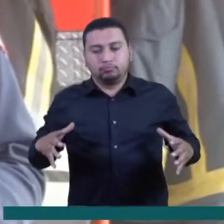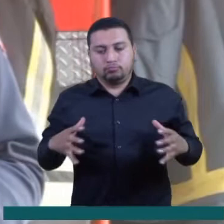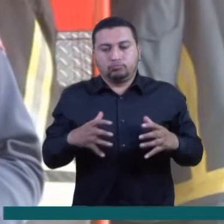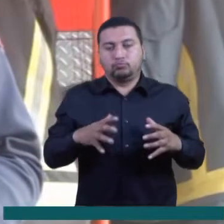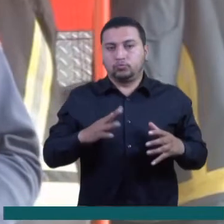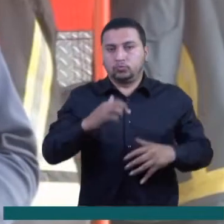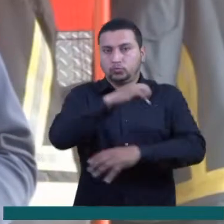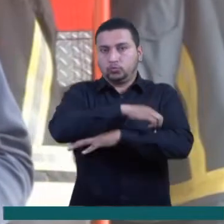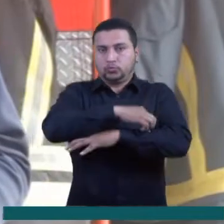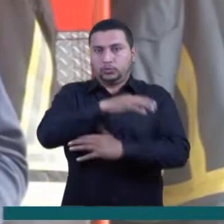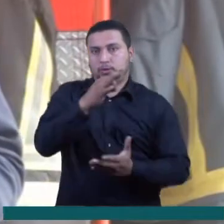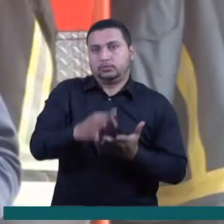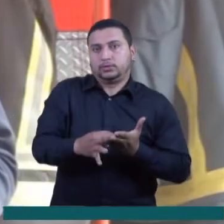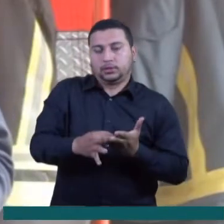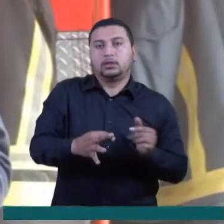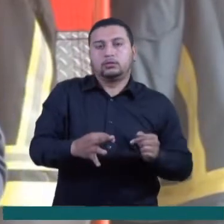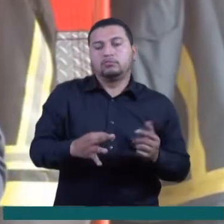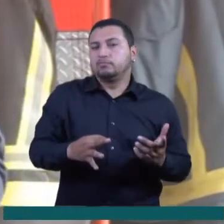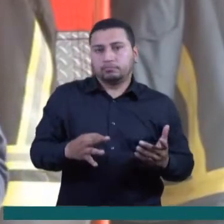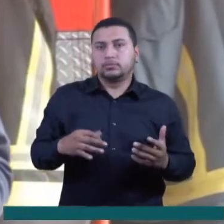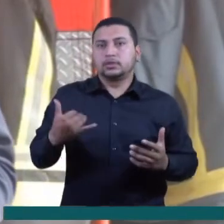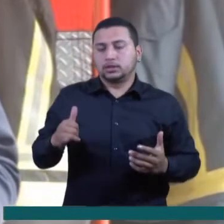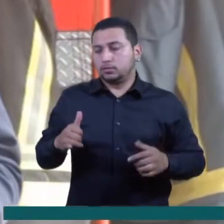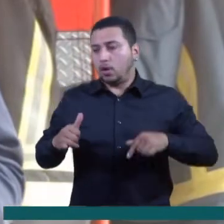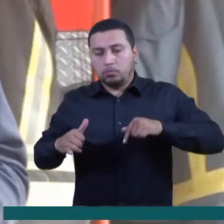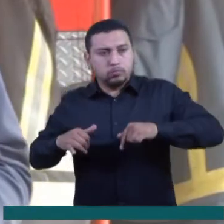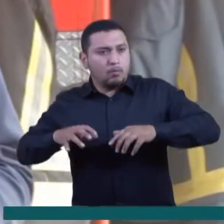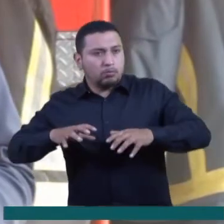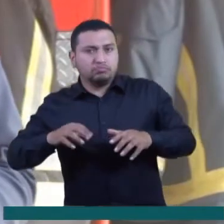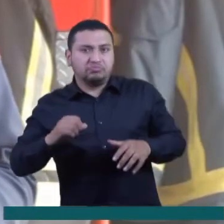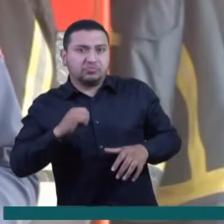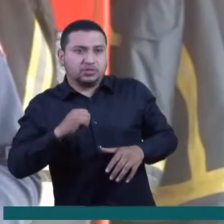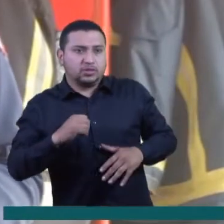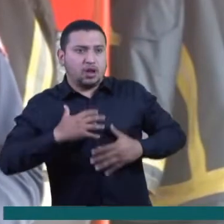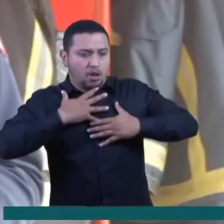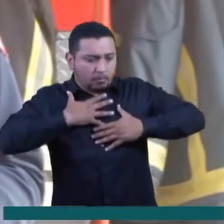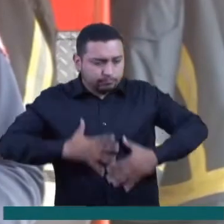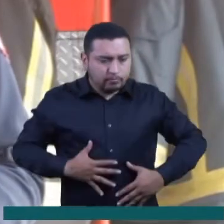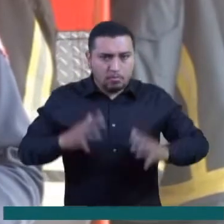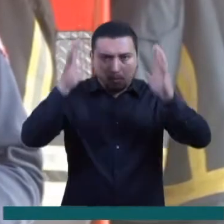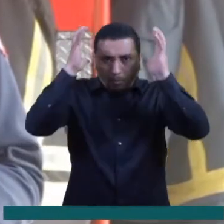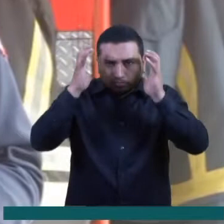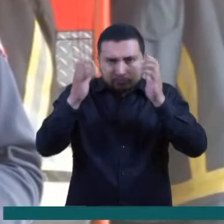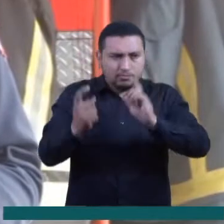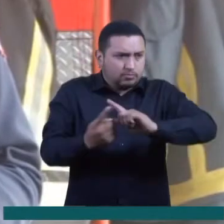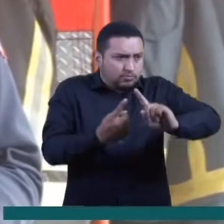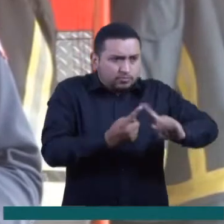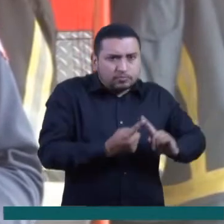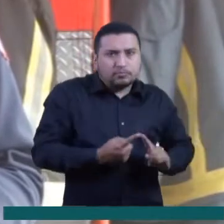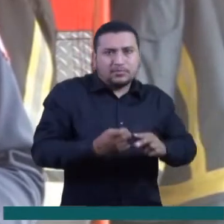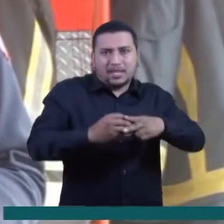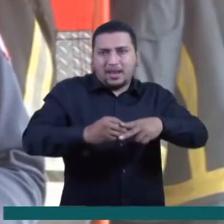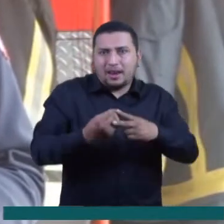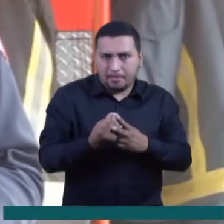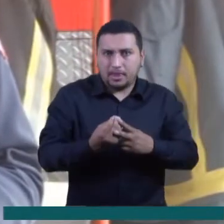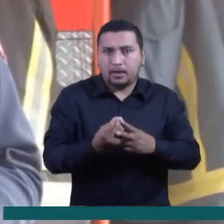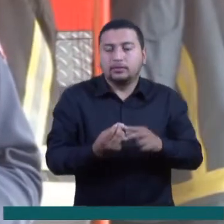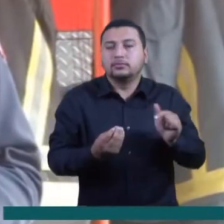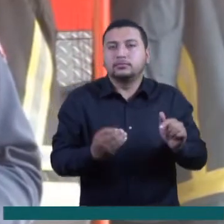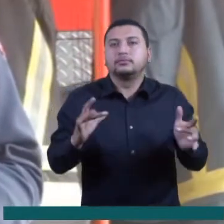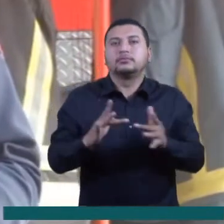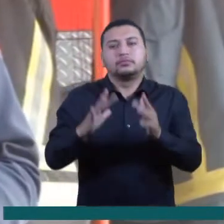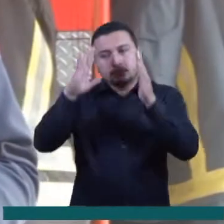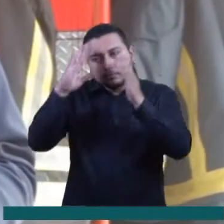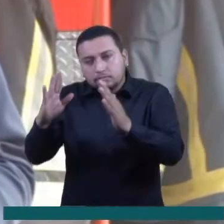de Mocoa, contamos con unos equipos que nos permiten atender ese tipo de emergencia, equipos